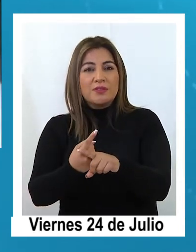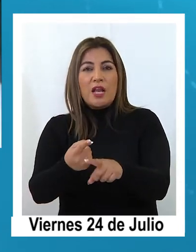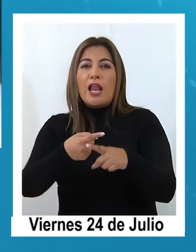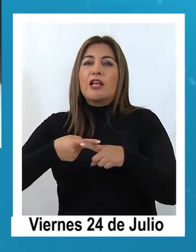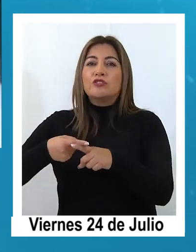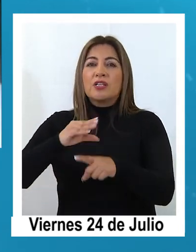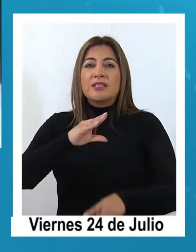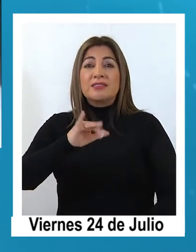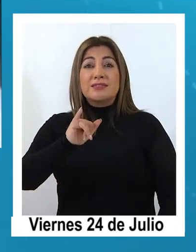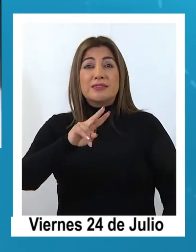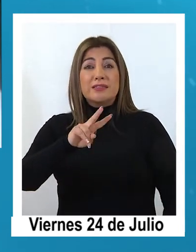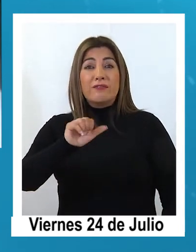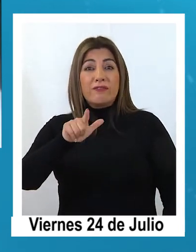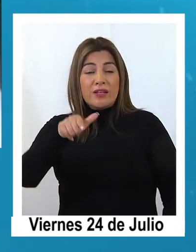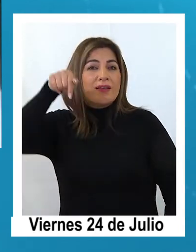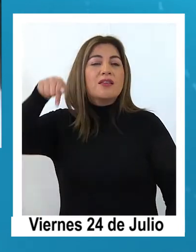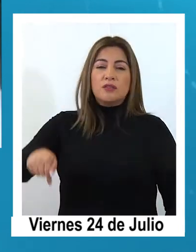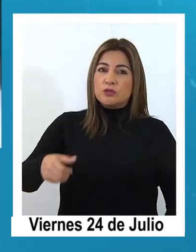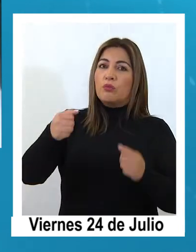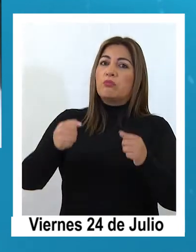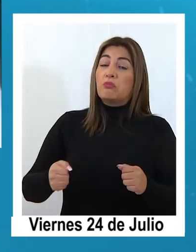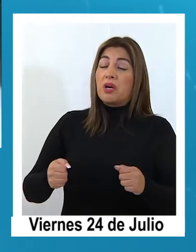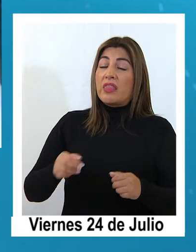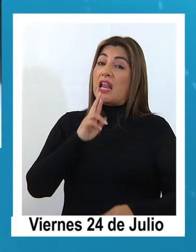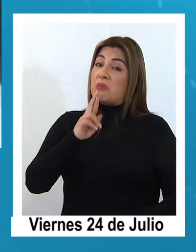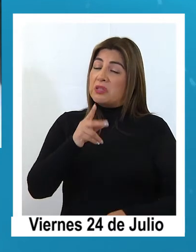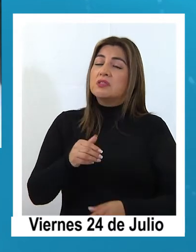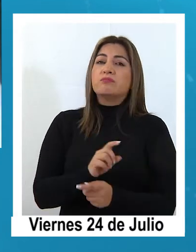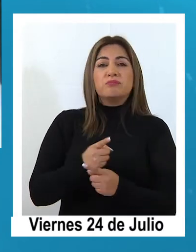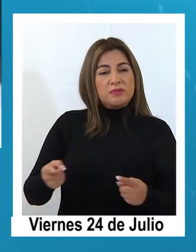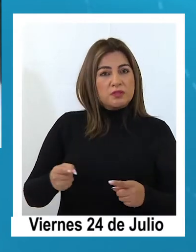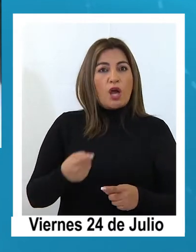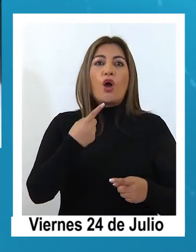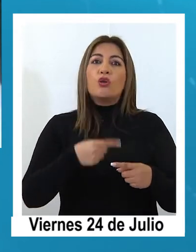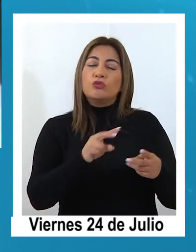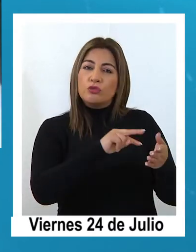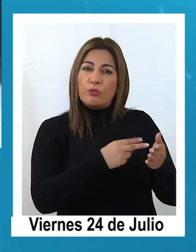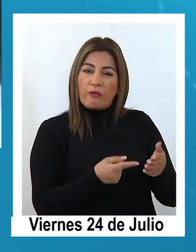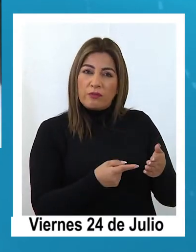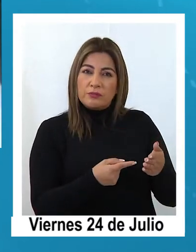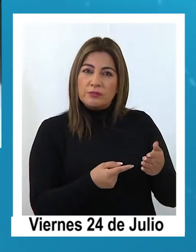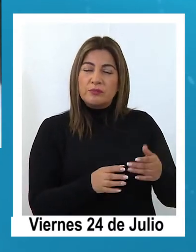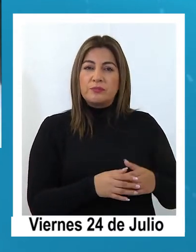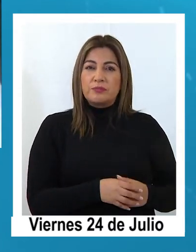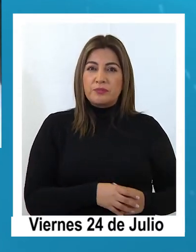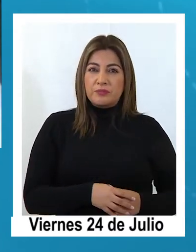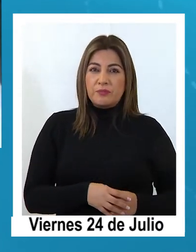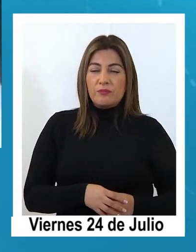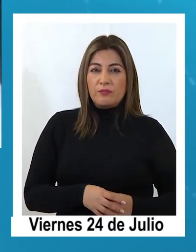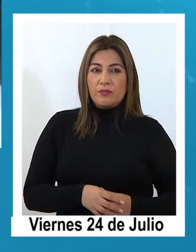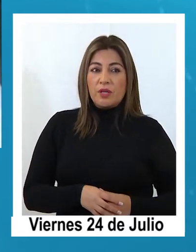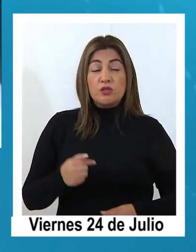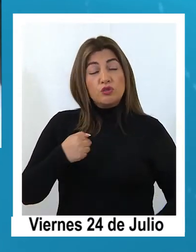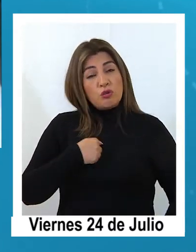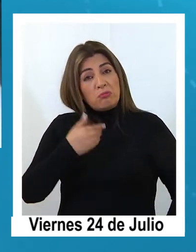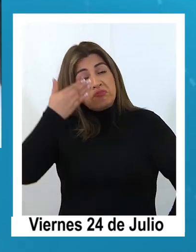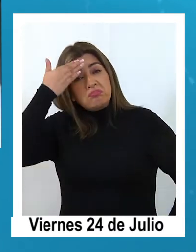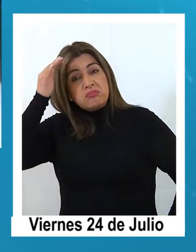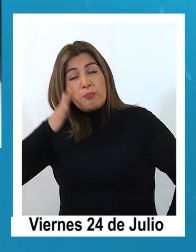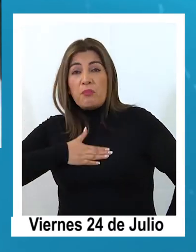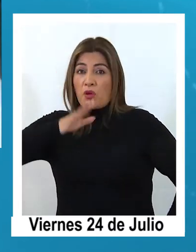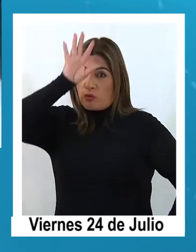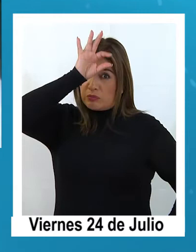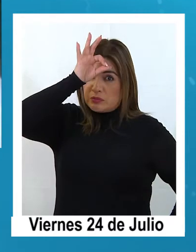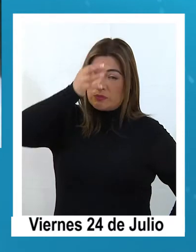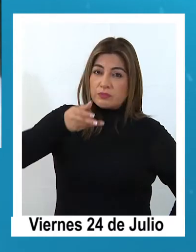sociedad civil, yo creo que la resultante puede ser otra. La otra variable que tenemos que tener en cuenta y que yo creo que